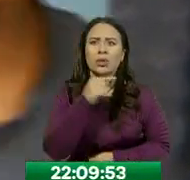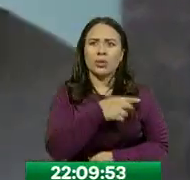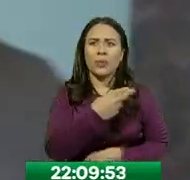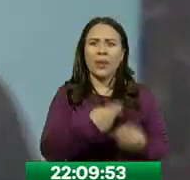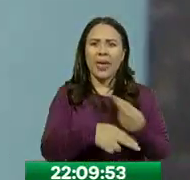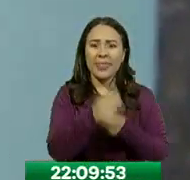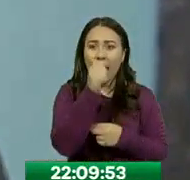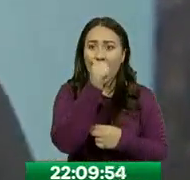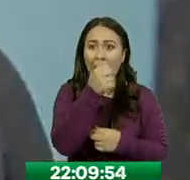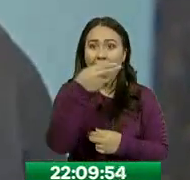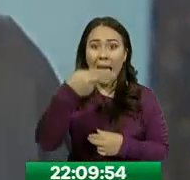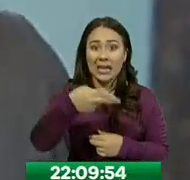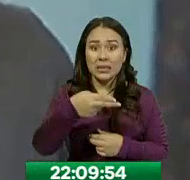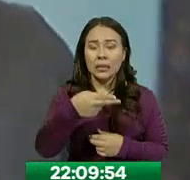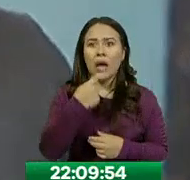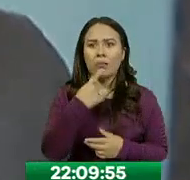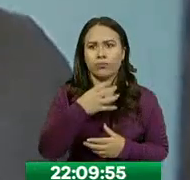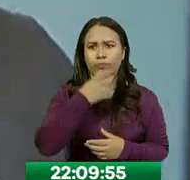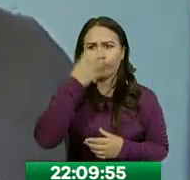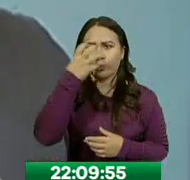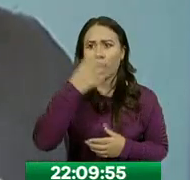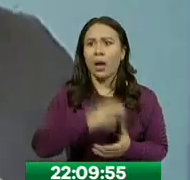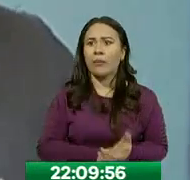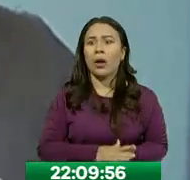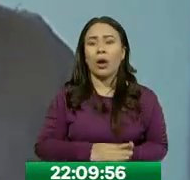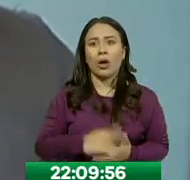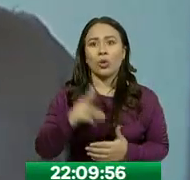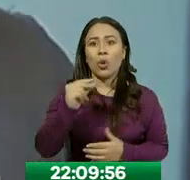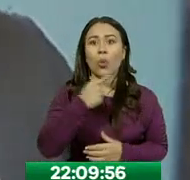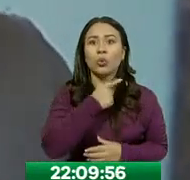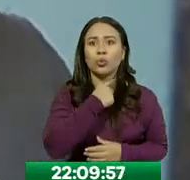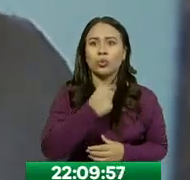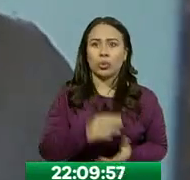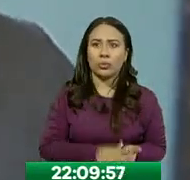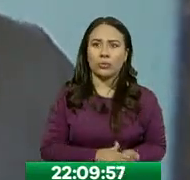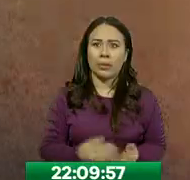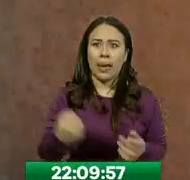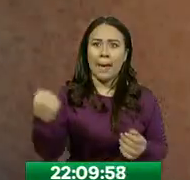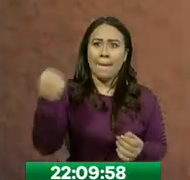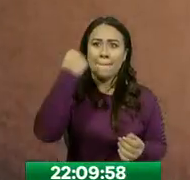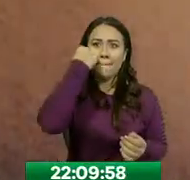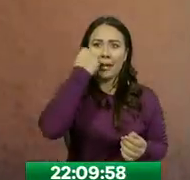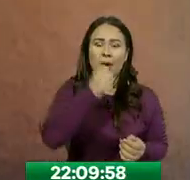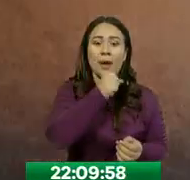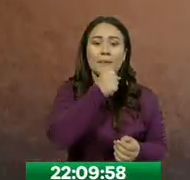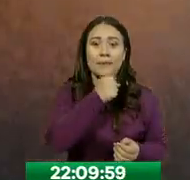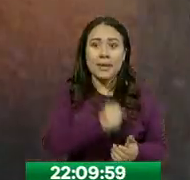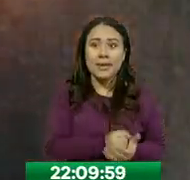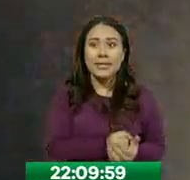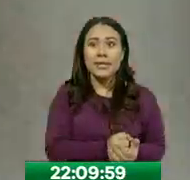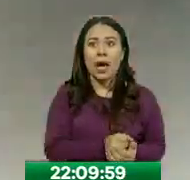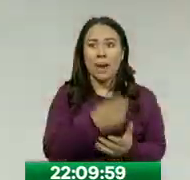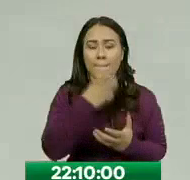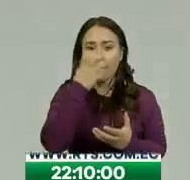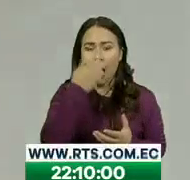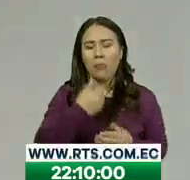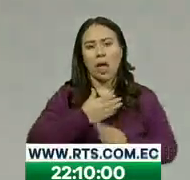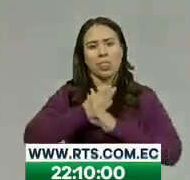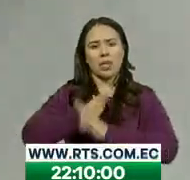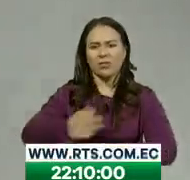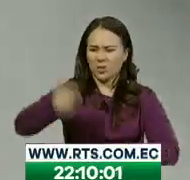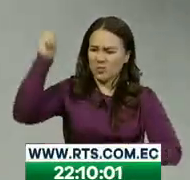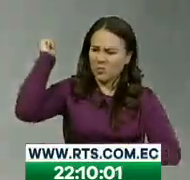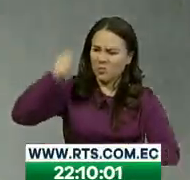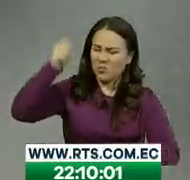Y él se molestó y por eso, porque no le gustó las palabras que le dijo, cogió y lo agredió al anciano. Y por eso él, indignado, también se defendió y